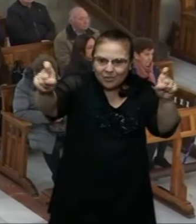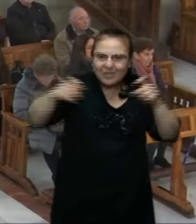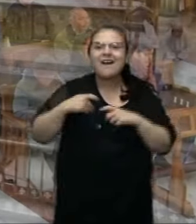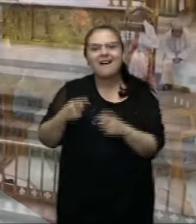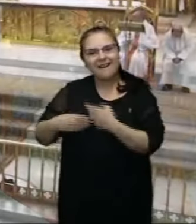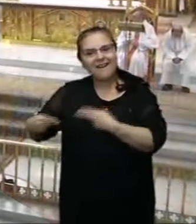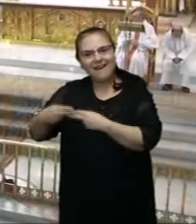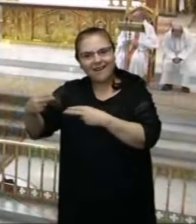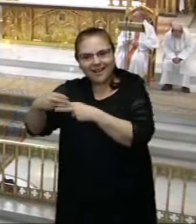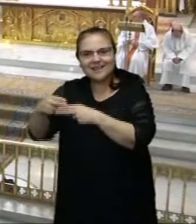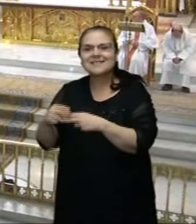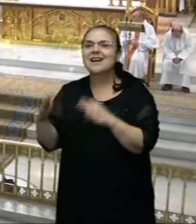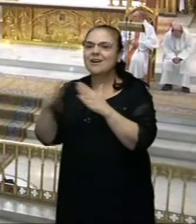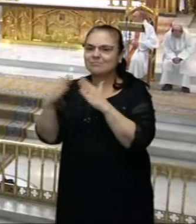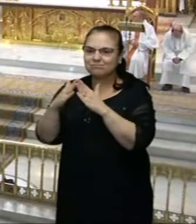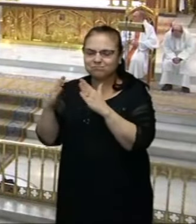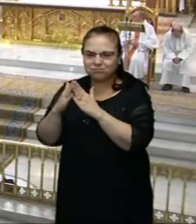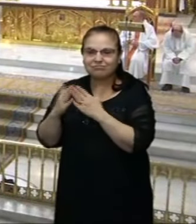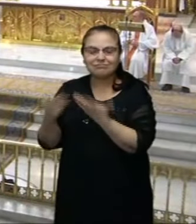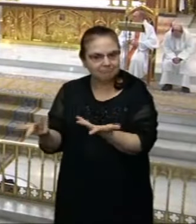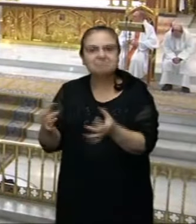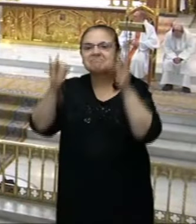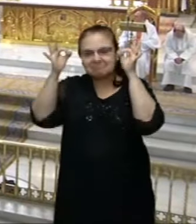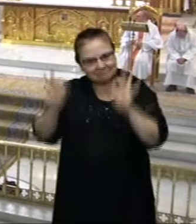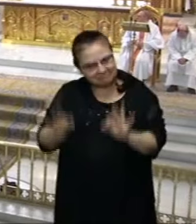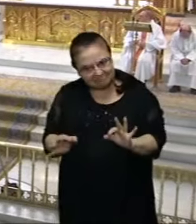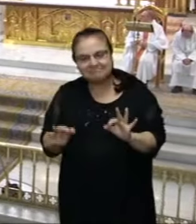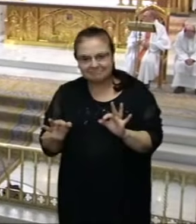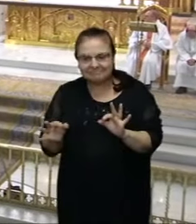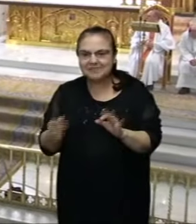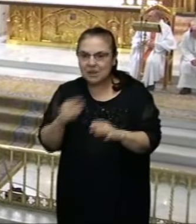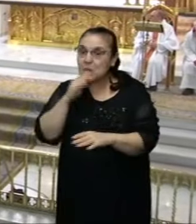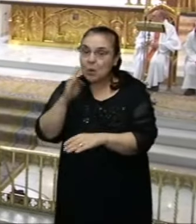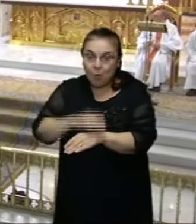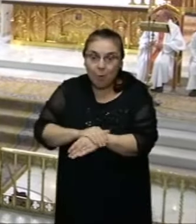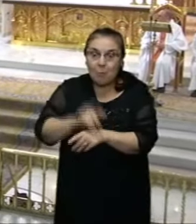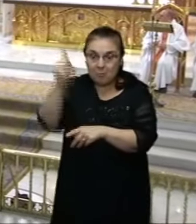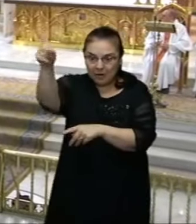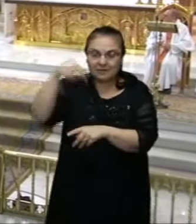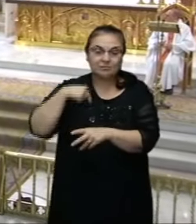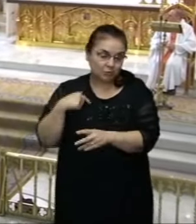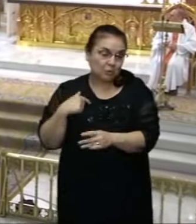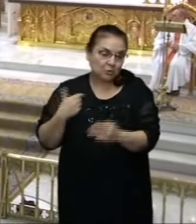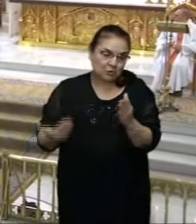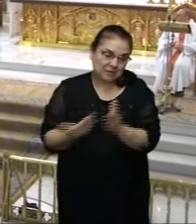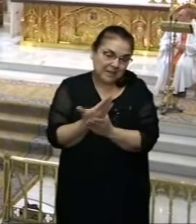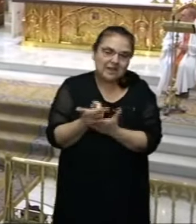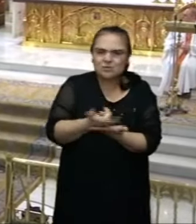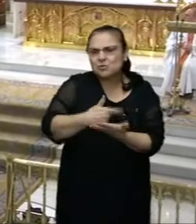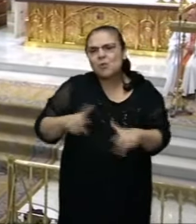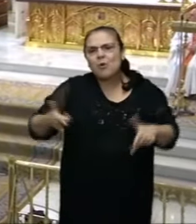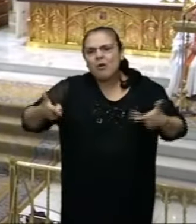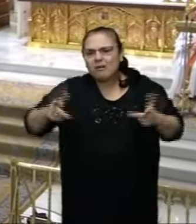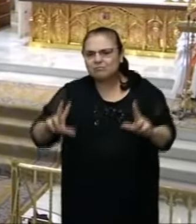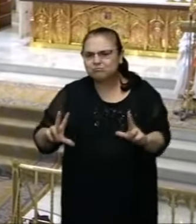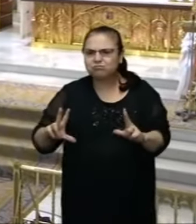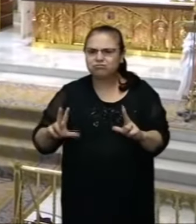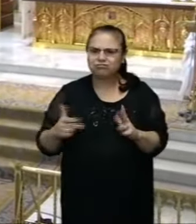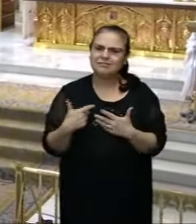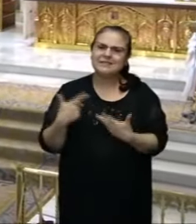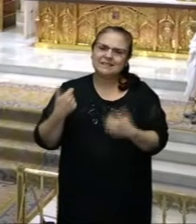una casa. En efecto, cuando se cumplan tus días y reposes con tus